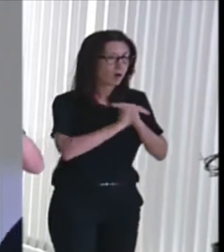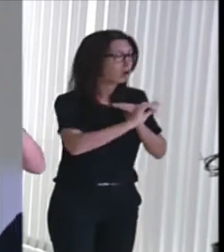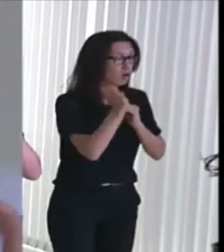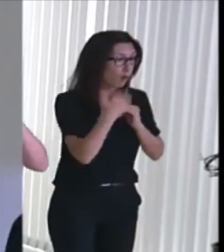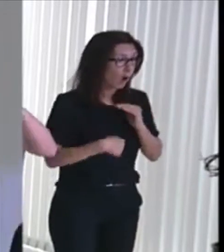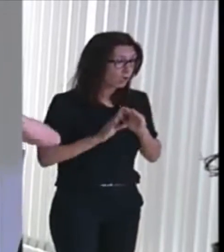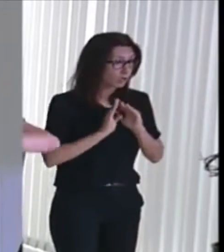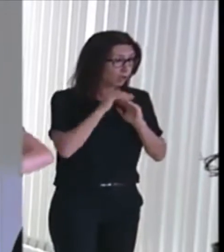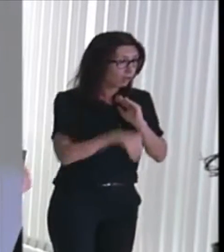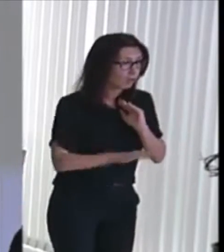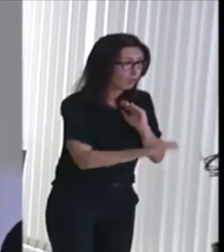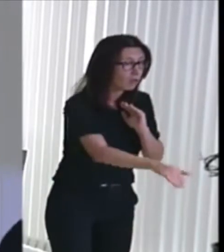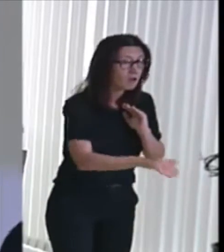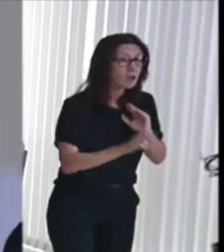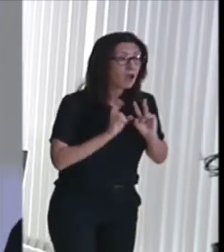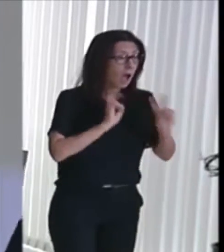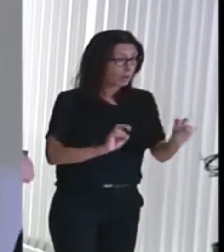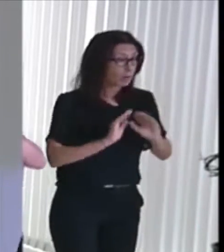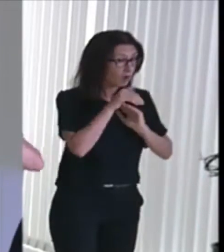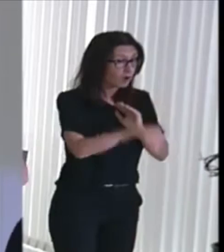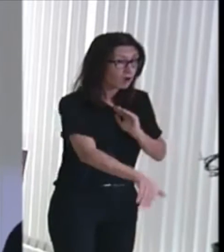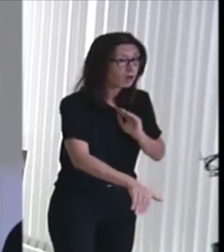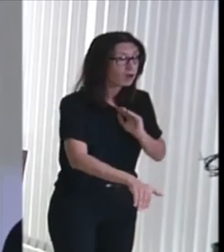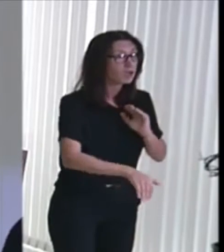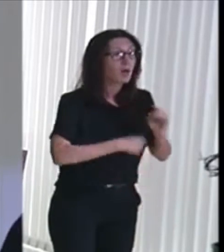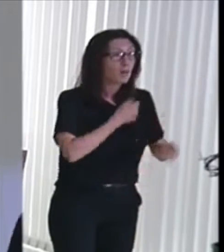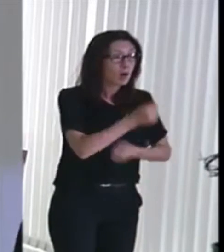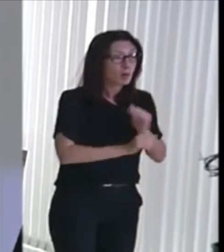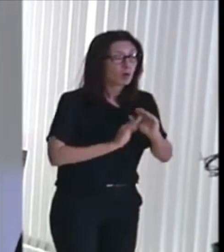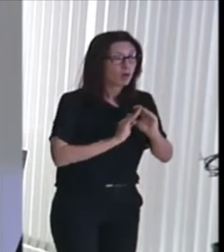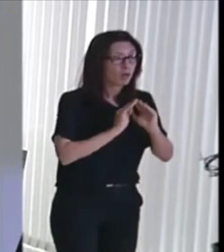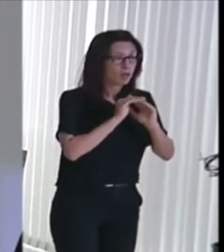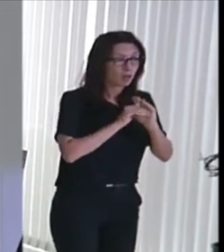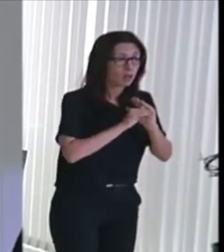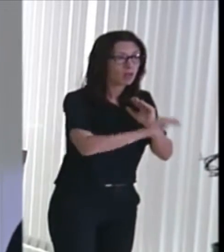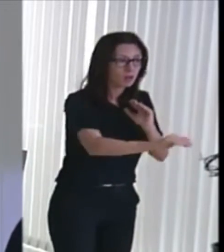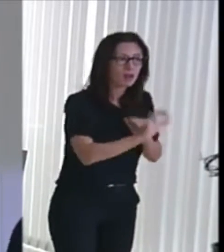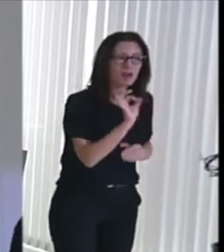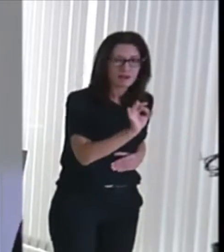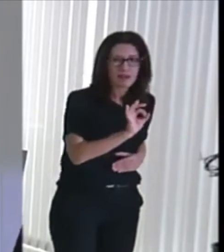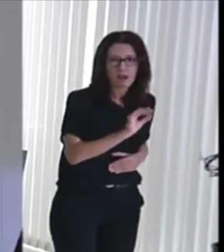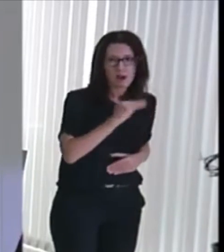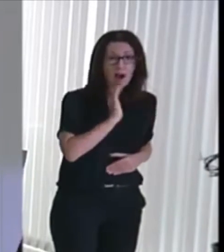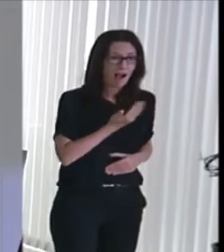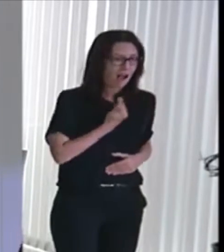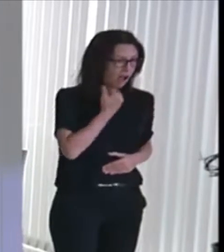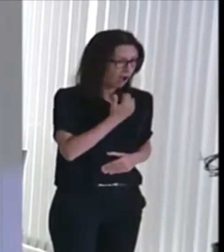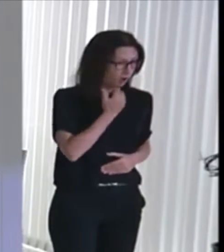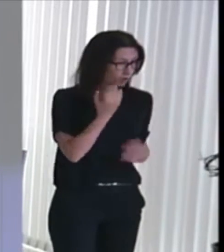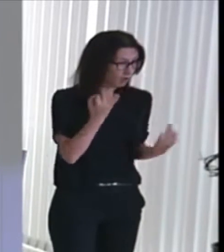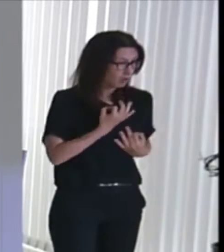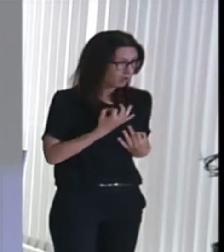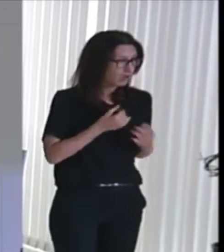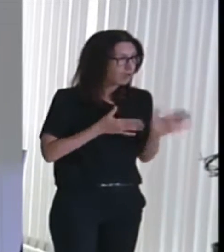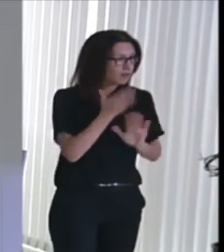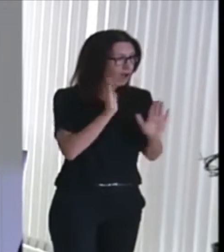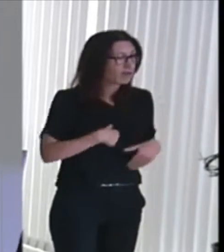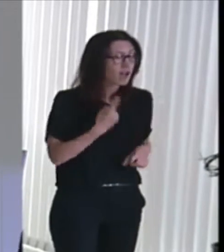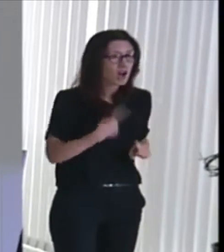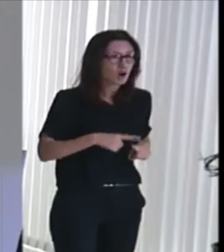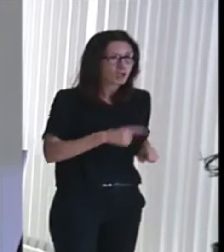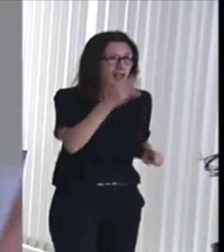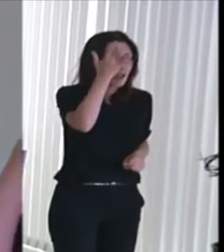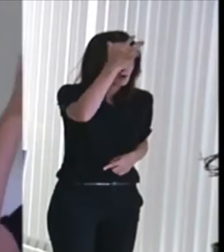que esa montaña rusa, pues al principio es así, y luego ya estás un poco así, tiene un precio, pagas un precio que es que tampoco te ilusionas tanto con las